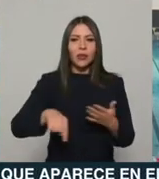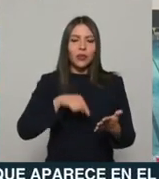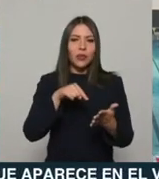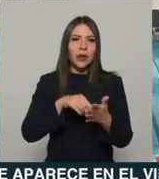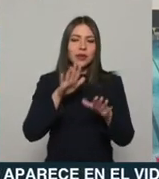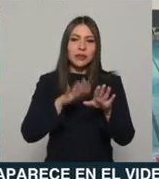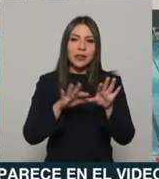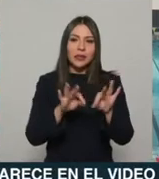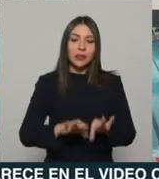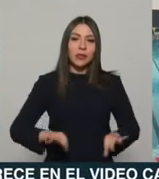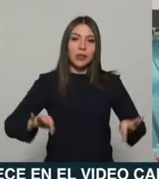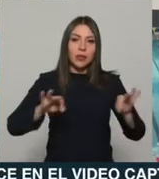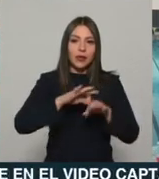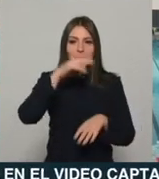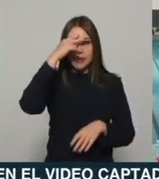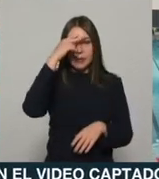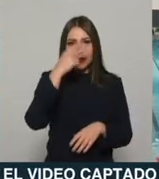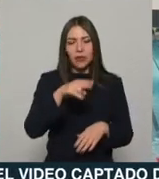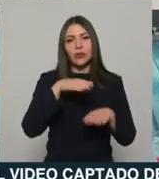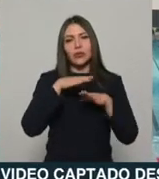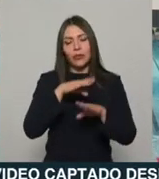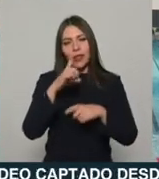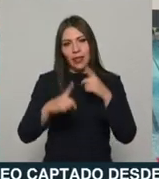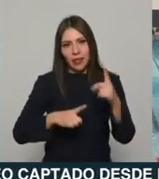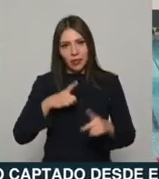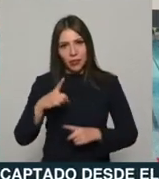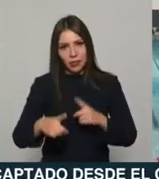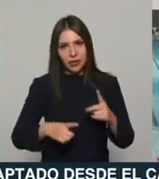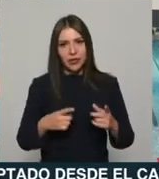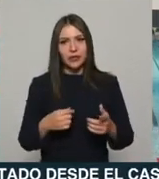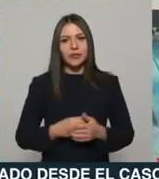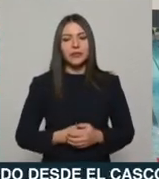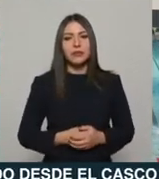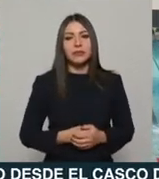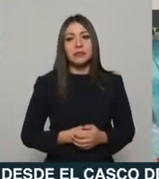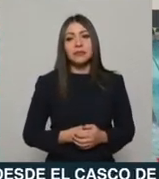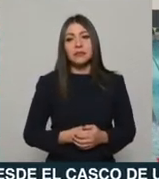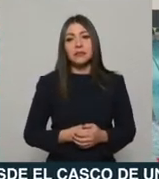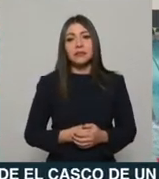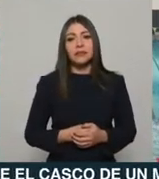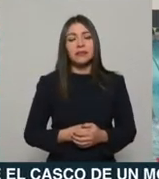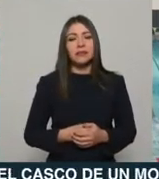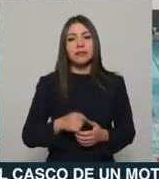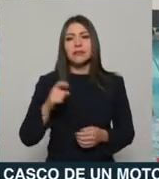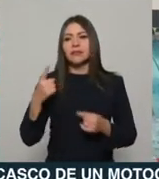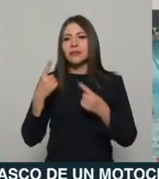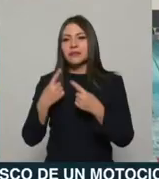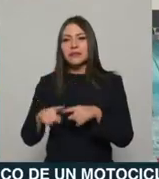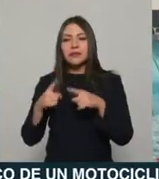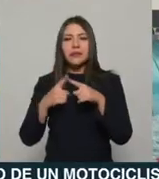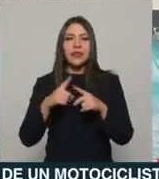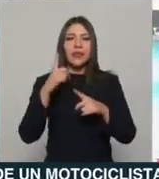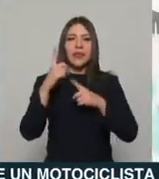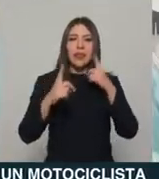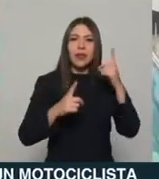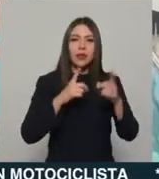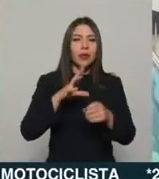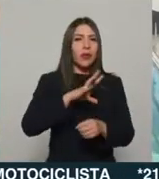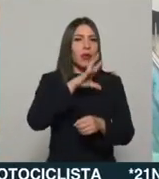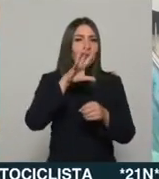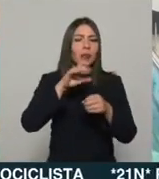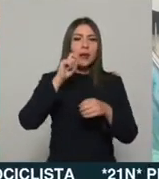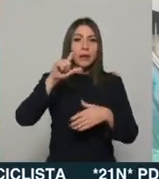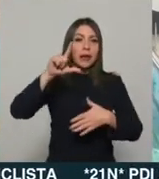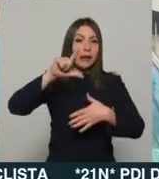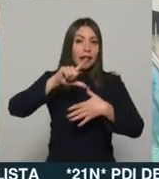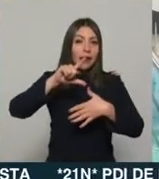México, hablando deportivamente hablando, y seguramente dentro de toda la infraestructura deportiva en América Latina. El día de